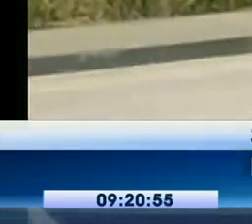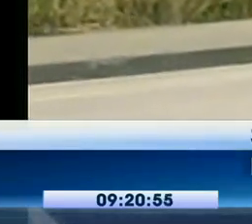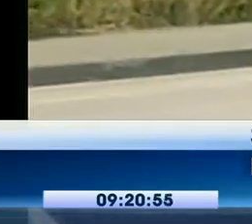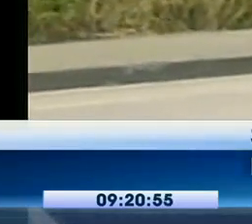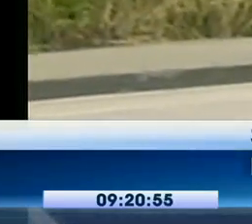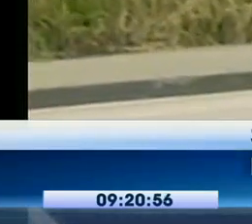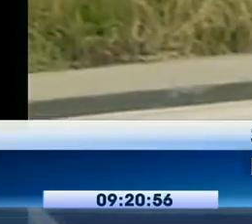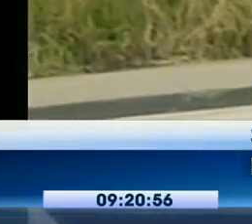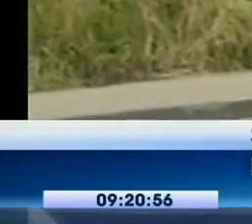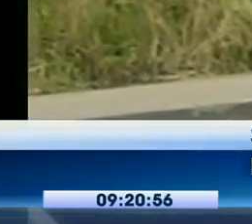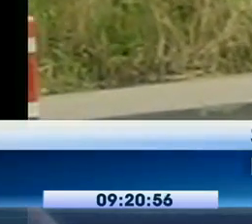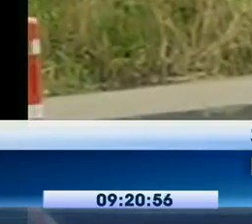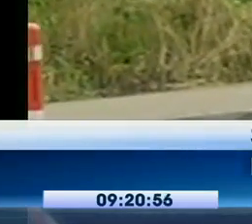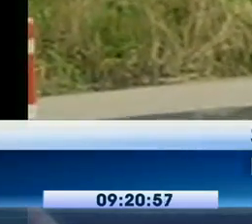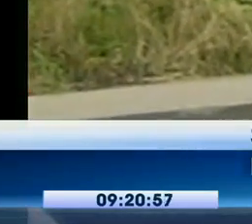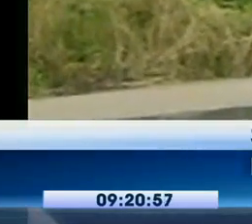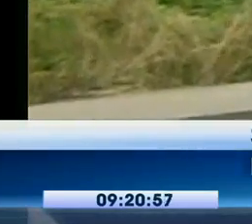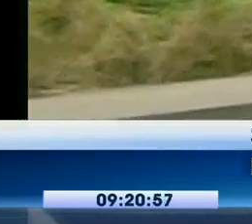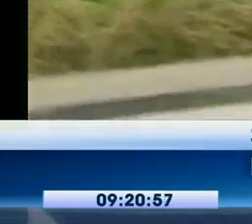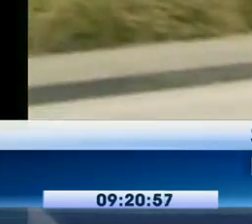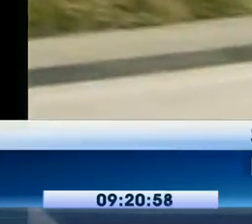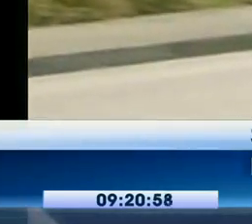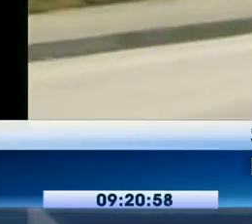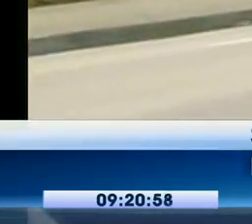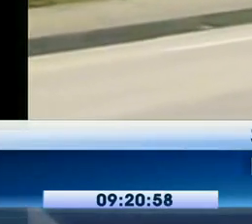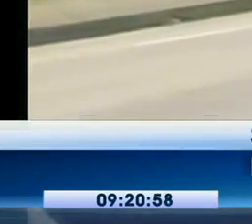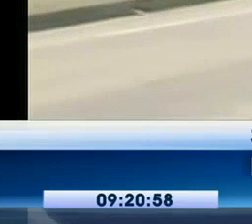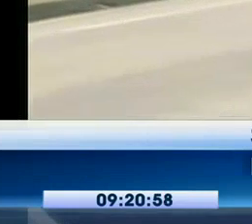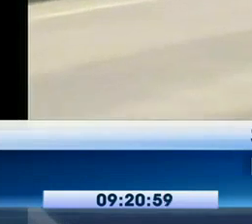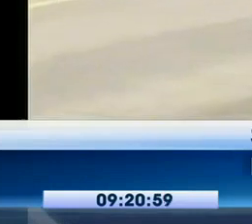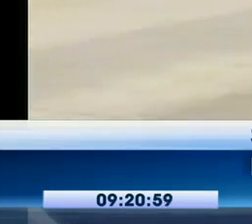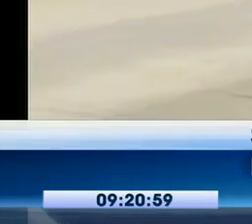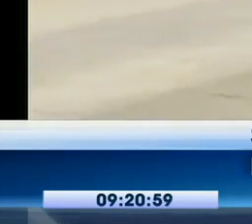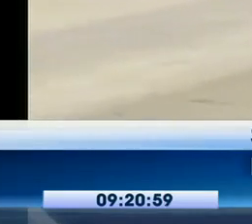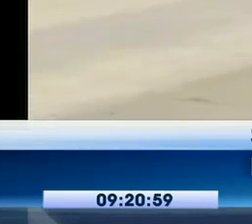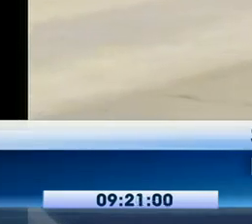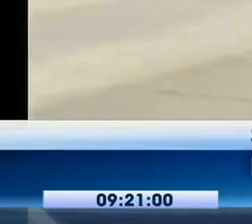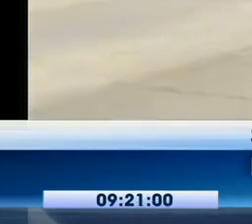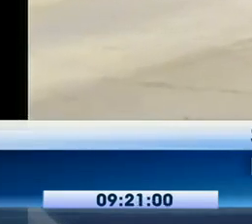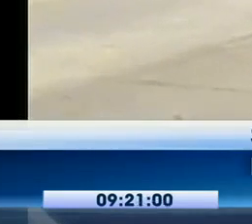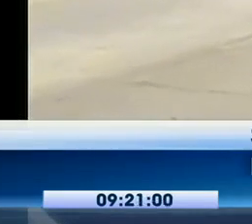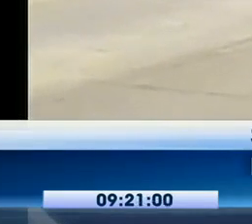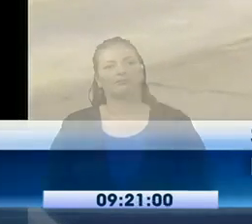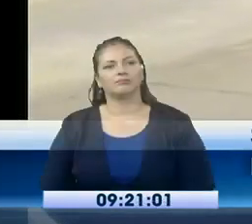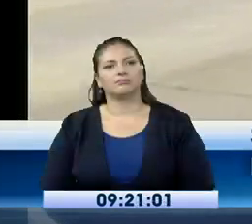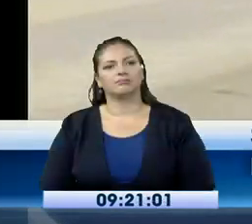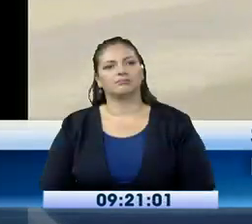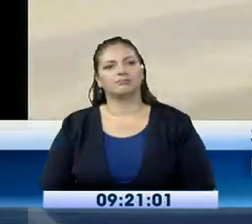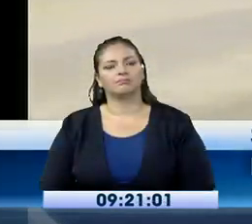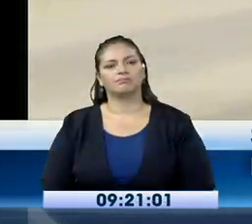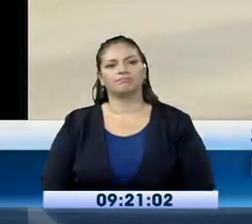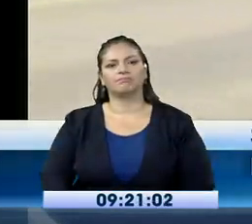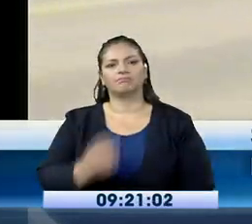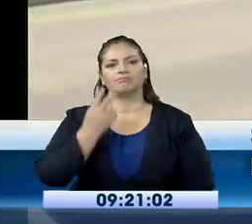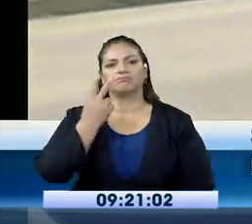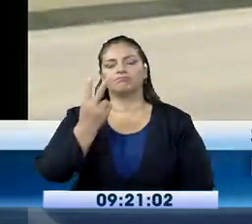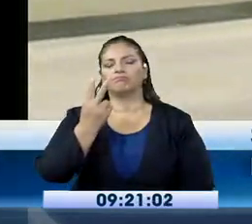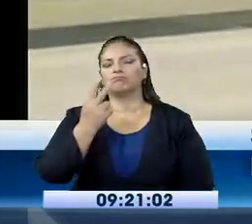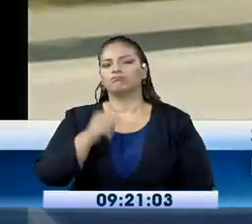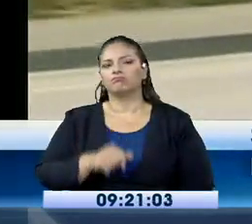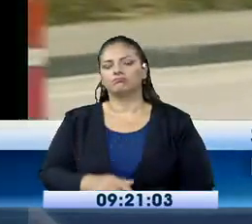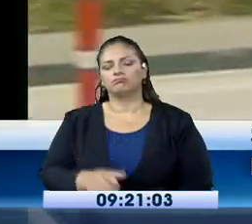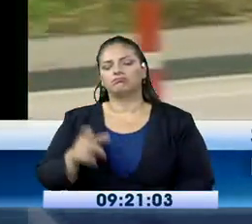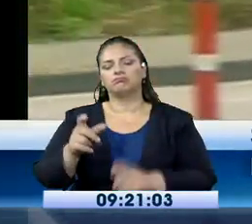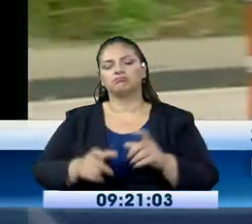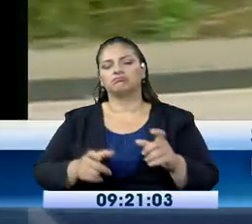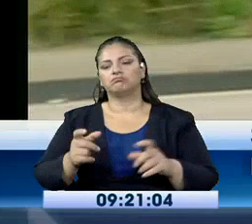pero se puede dar por lo menos el pronto auxilio a las personas cuando uno está en esos lugares conflictivos que nosotros tenemos ya